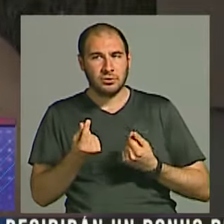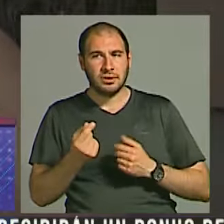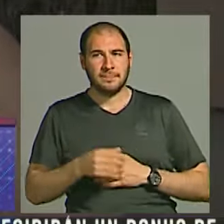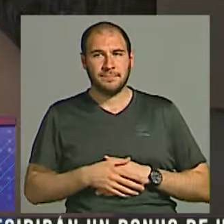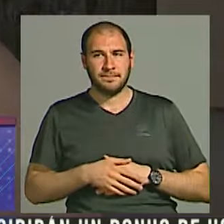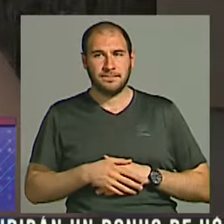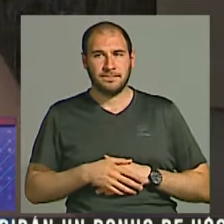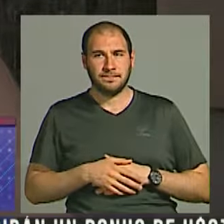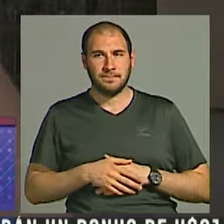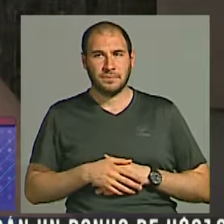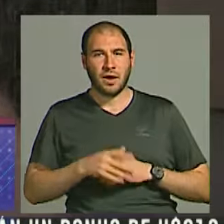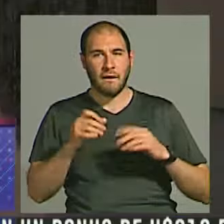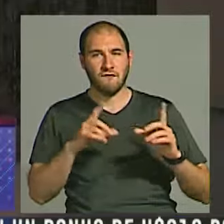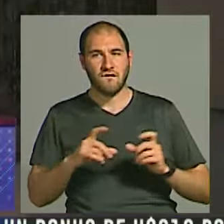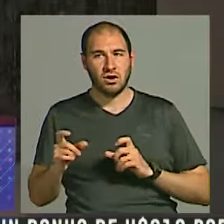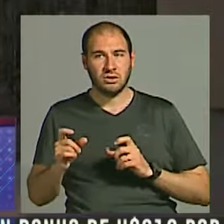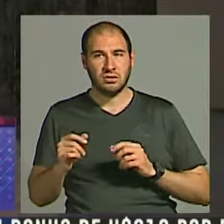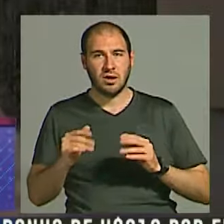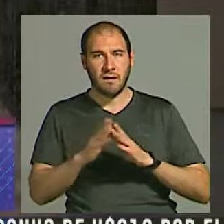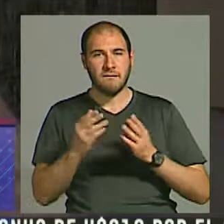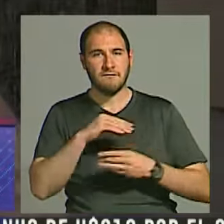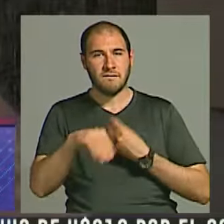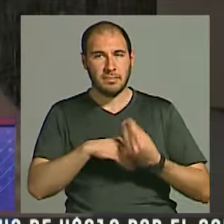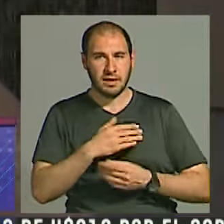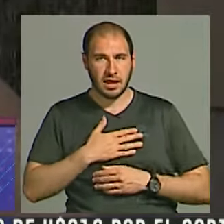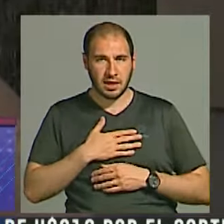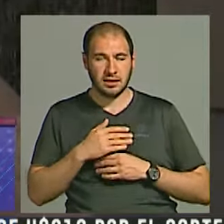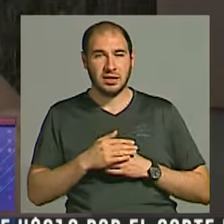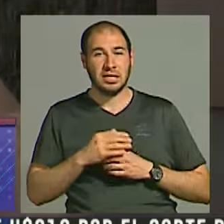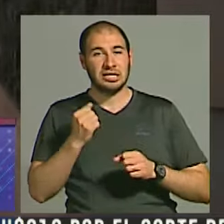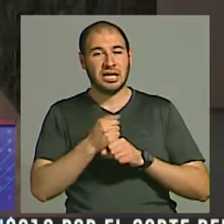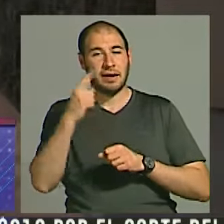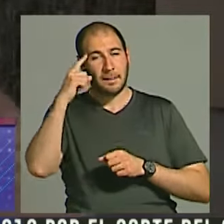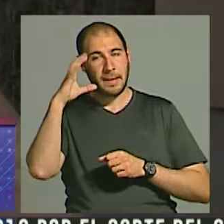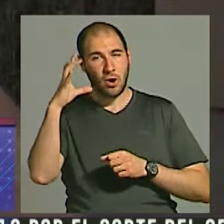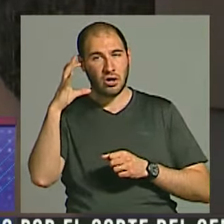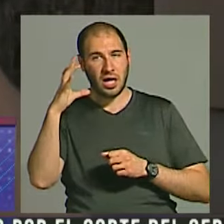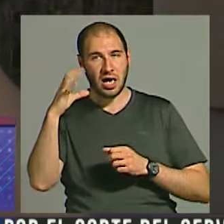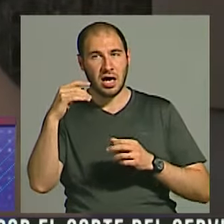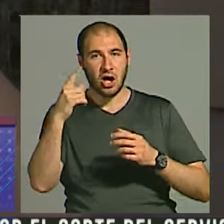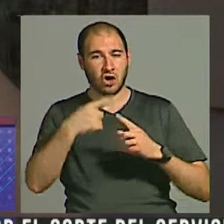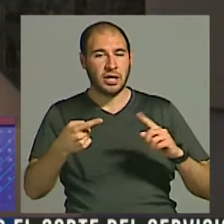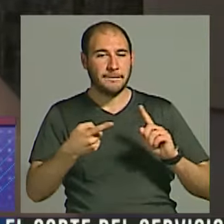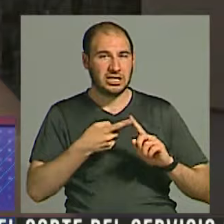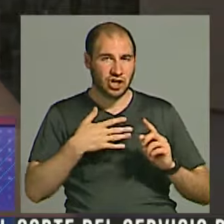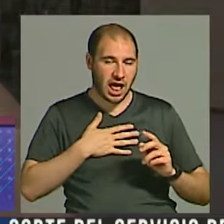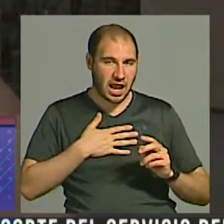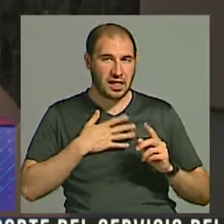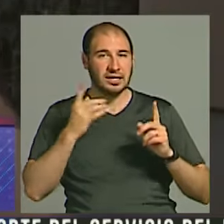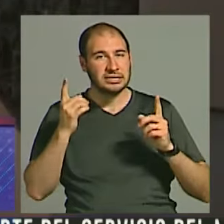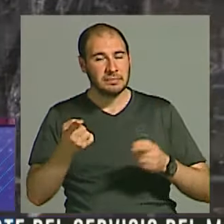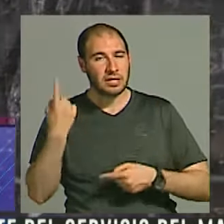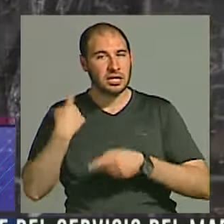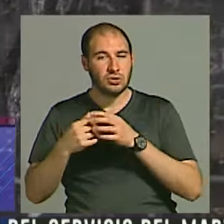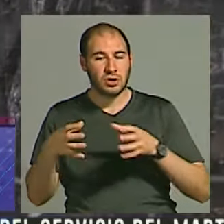además fotos de su álbum familiar. Entonces trabaja la memoria desde lo personal y también la